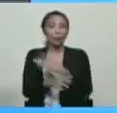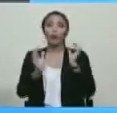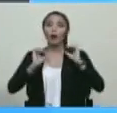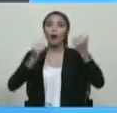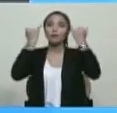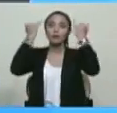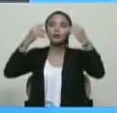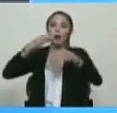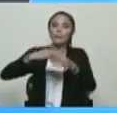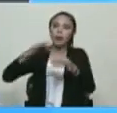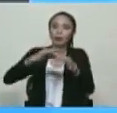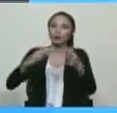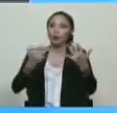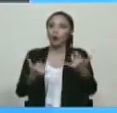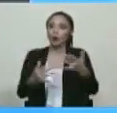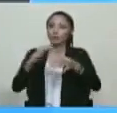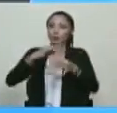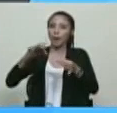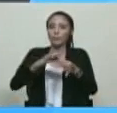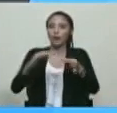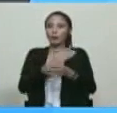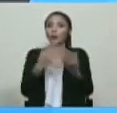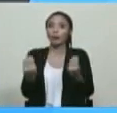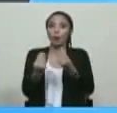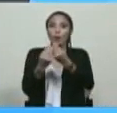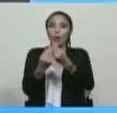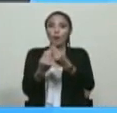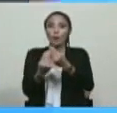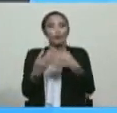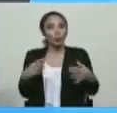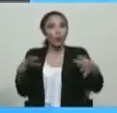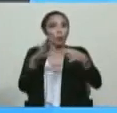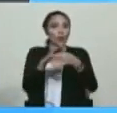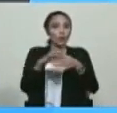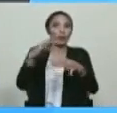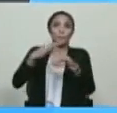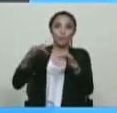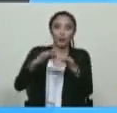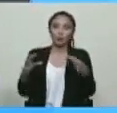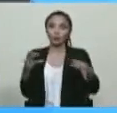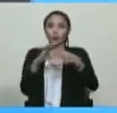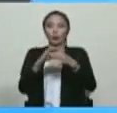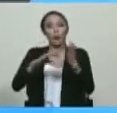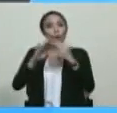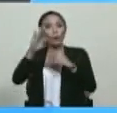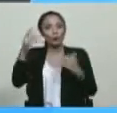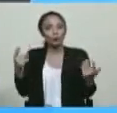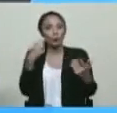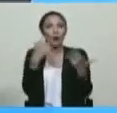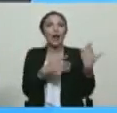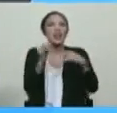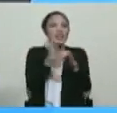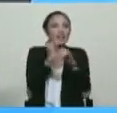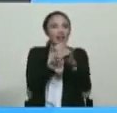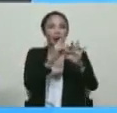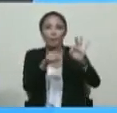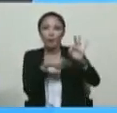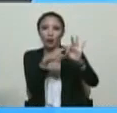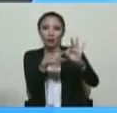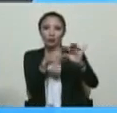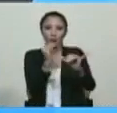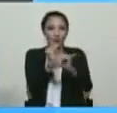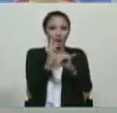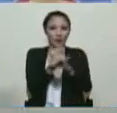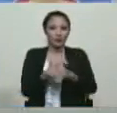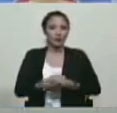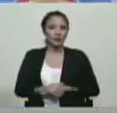Petro, y entramos con el Petro de la mano del presidente Nicolás Maduro al futuro de las cripto, una criptomoneda